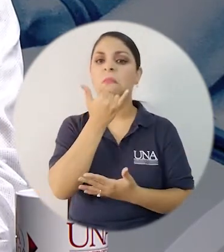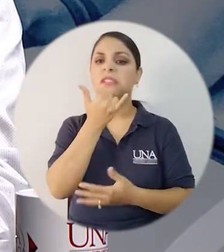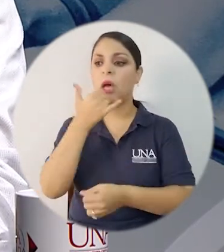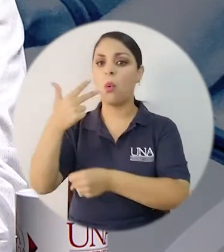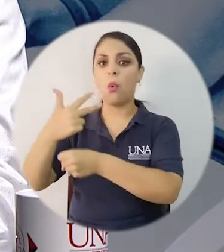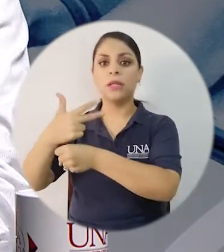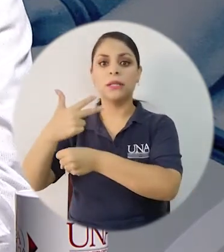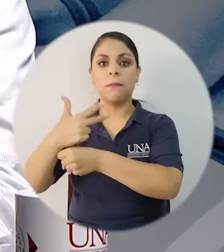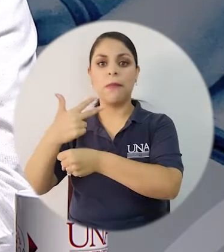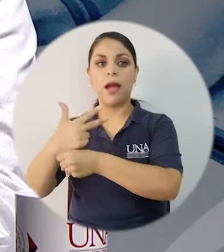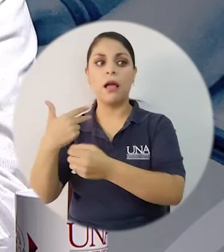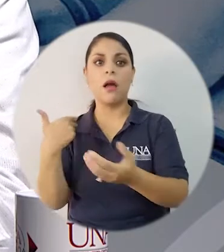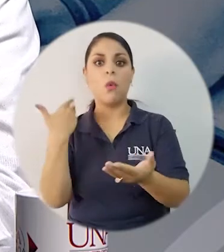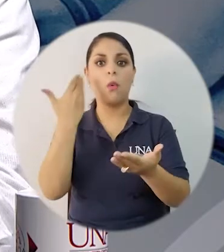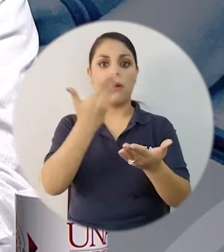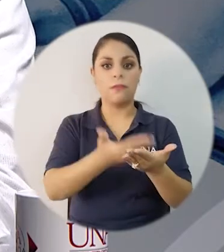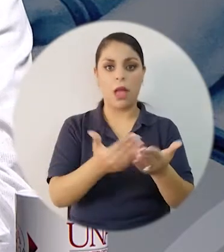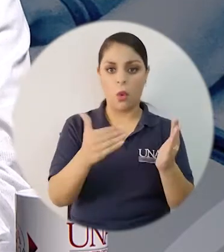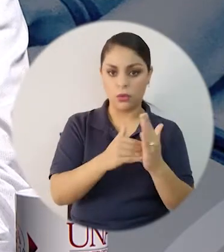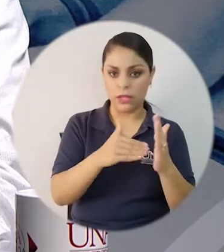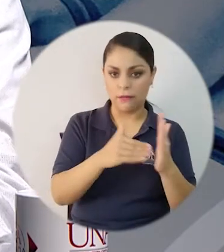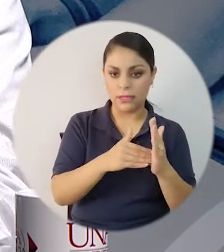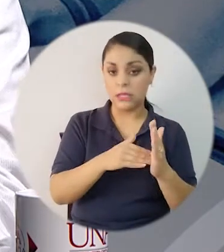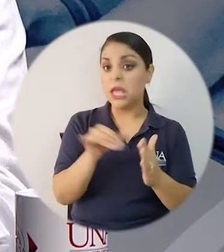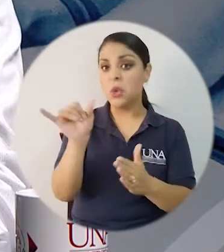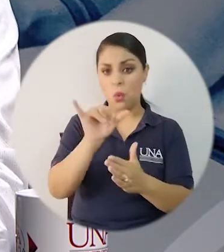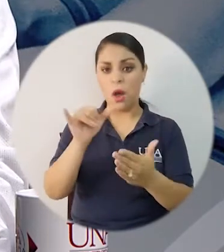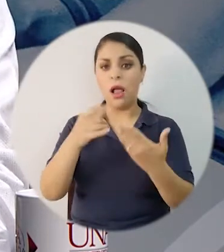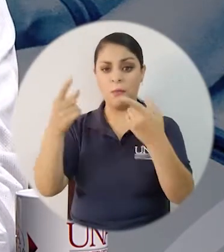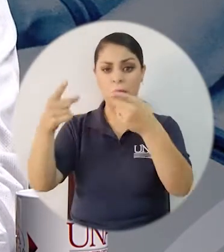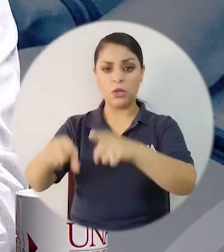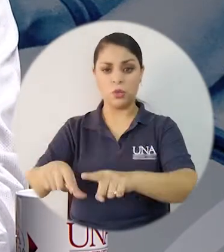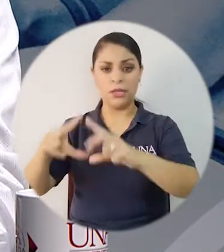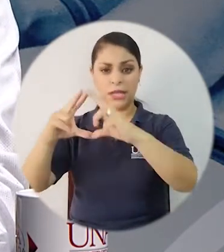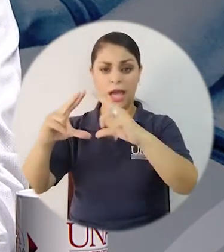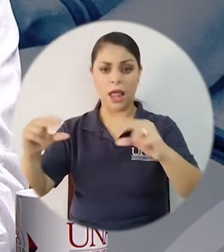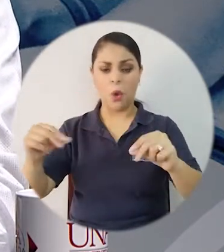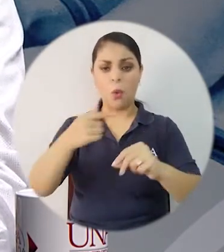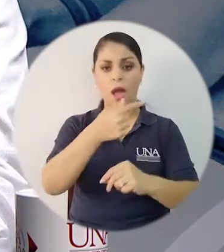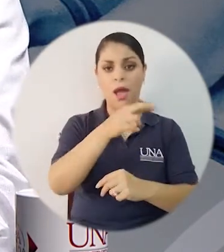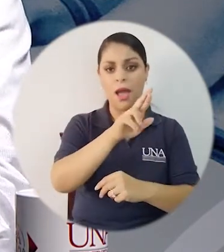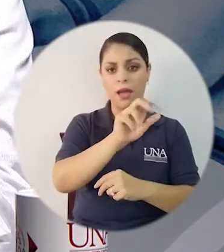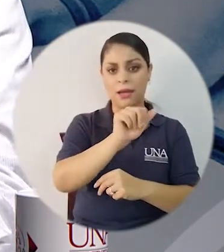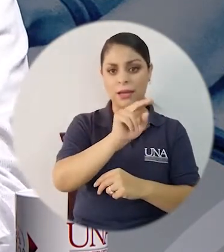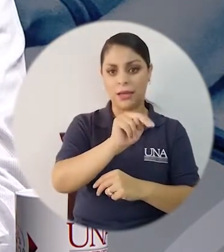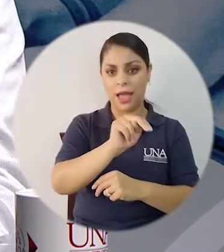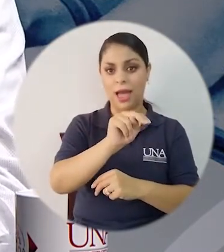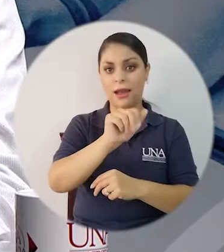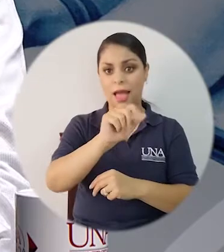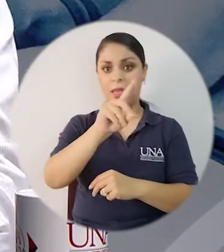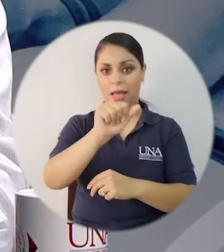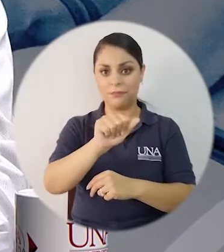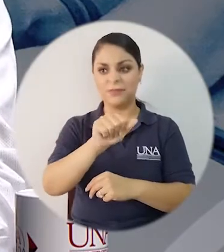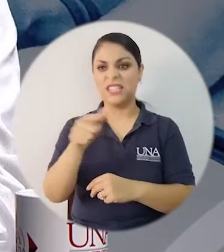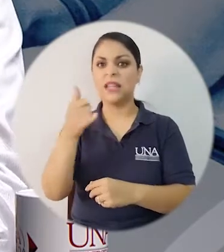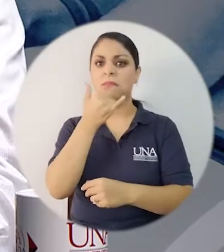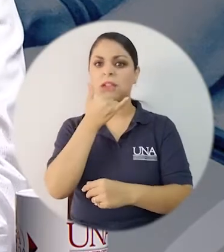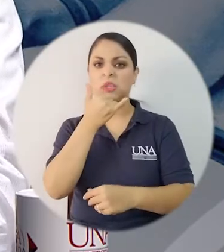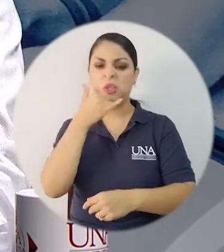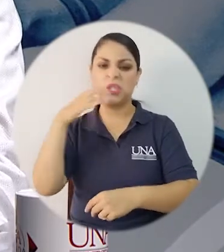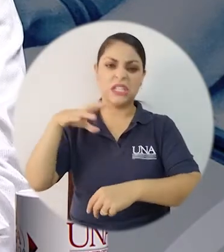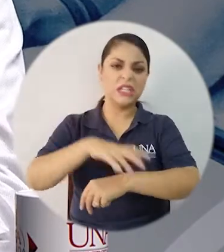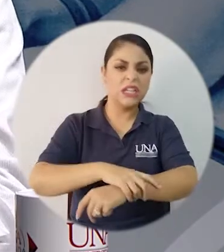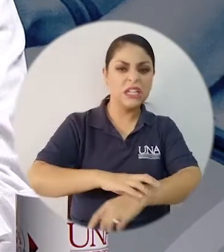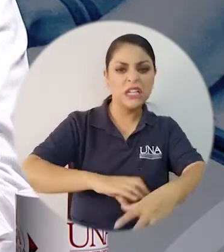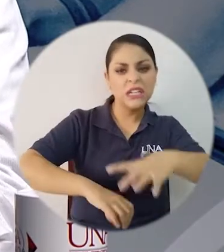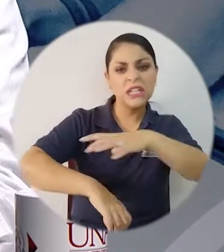¿Qué pasa si Guatemala regresaba otra vez y sucedía lo que pasó en Nicaragua, ¿verdad? En Granada, cuando se lleva, por la descripción, ¿verdad? Que se lo